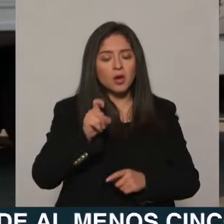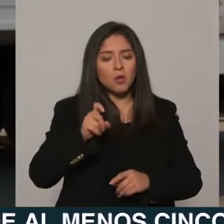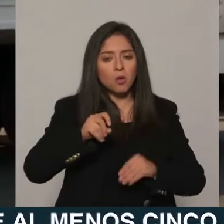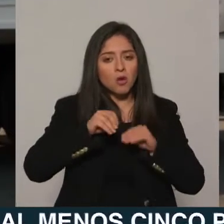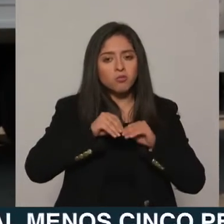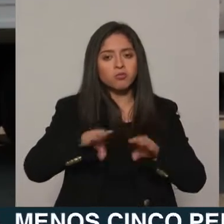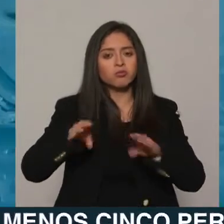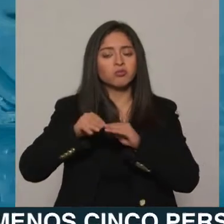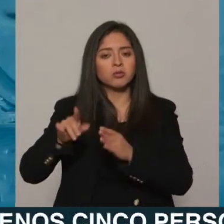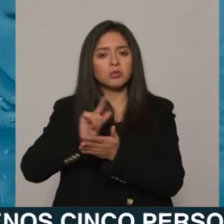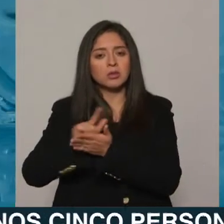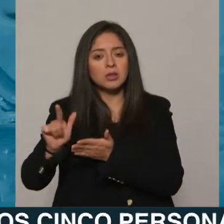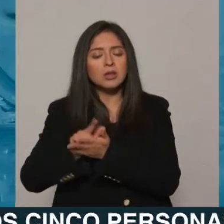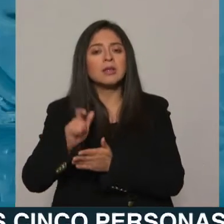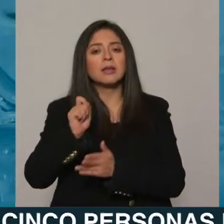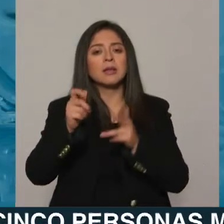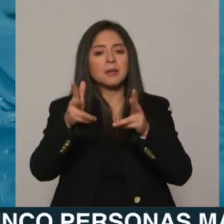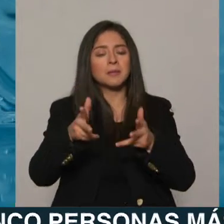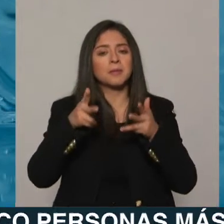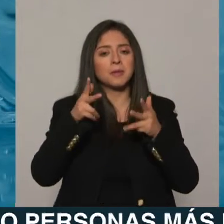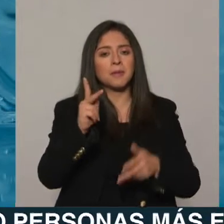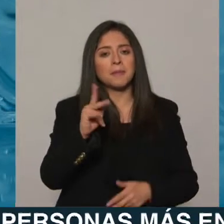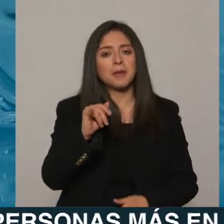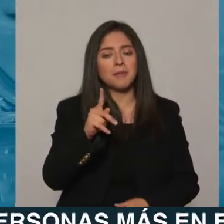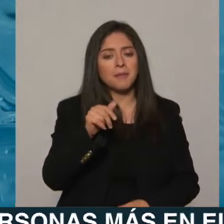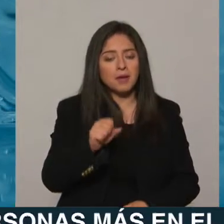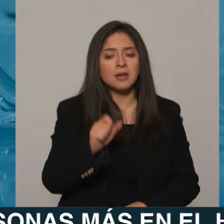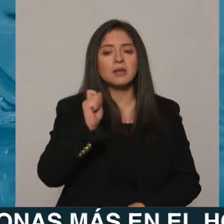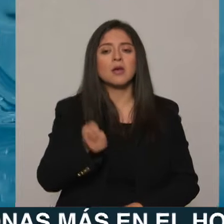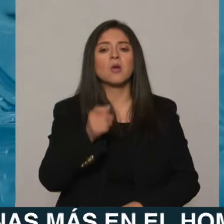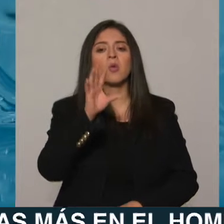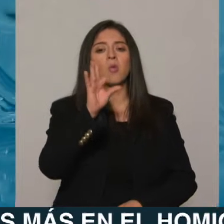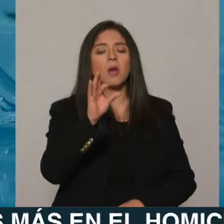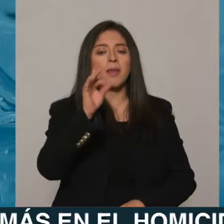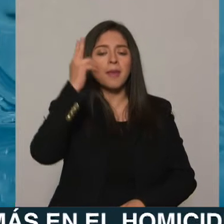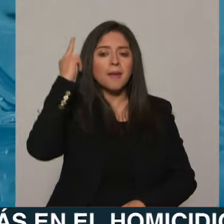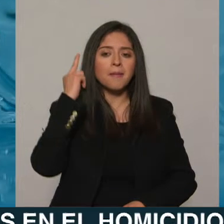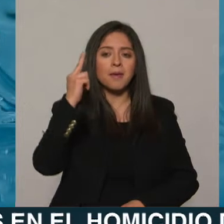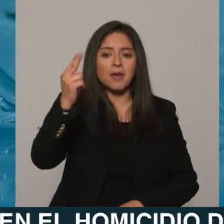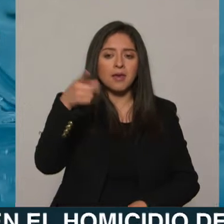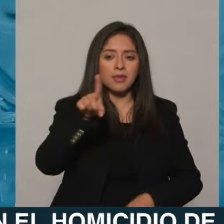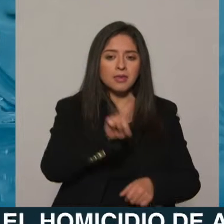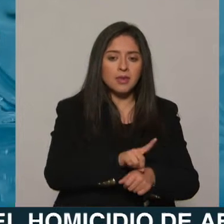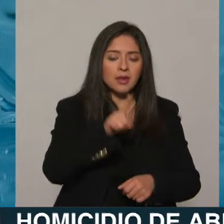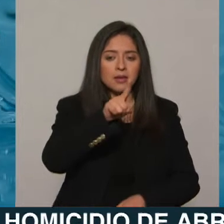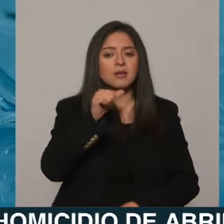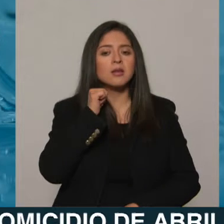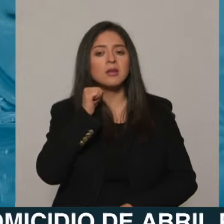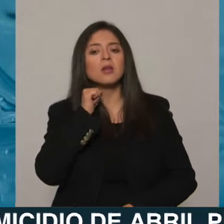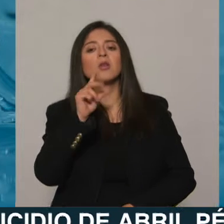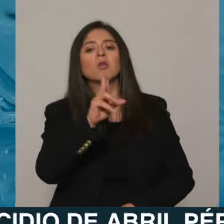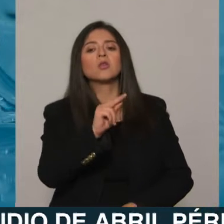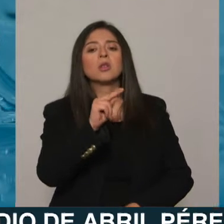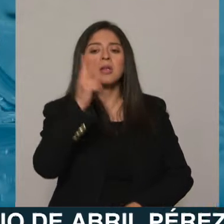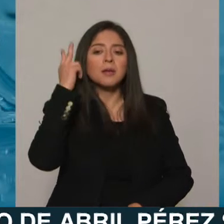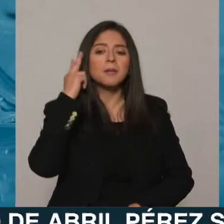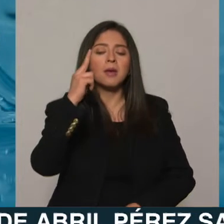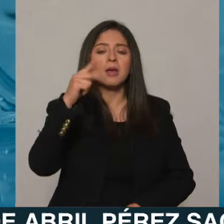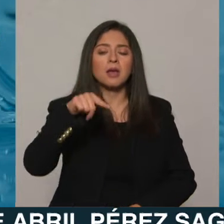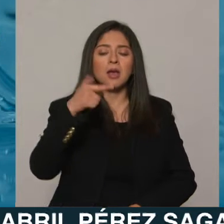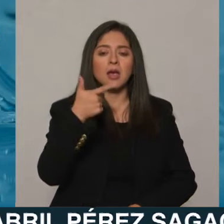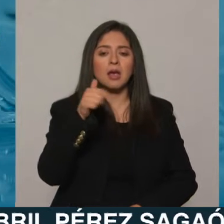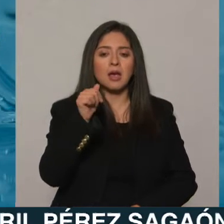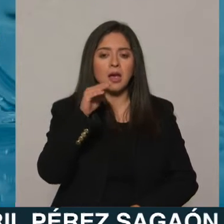distribución de agua potable mediante pipas. Se darán 40 viajes por día para Azcapotzalco y 80 viajes por día para